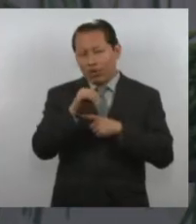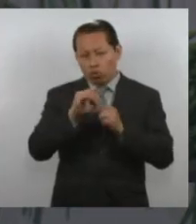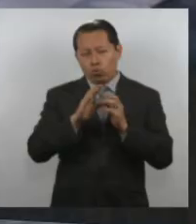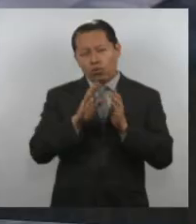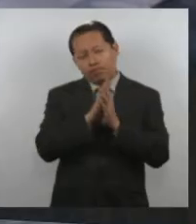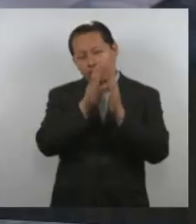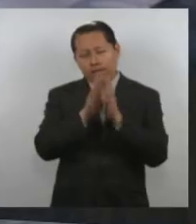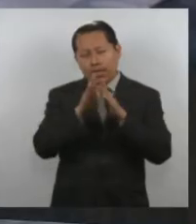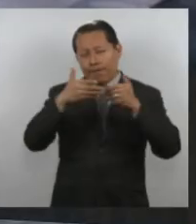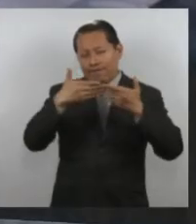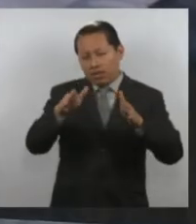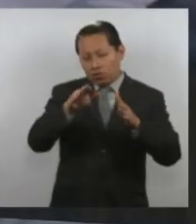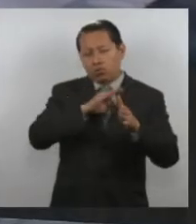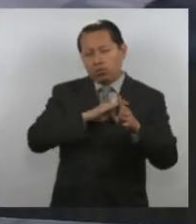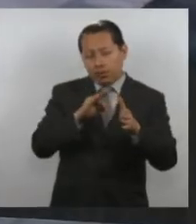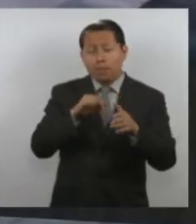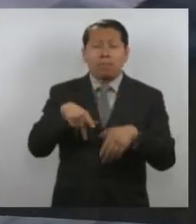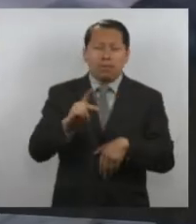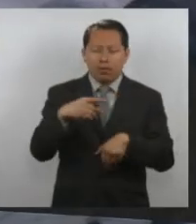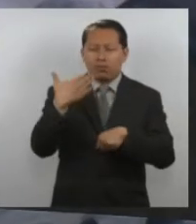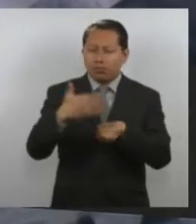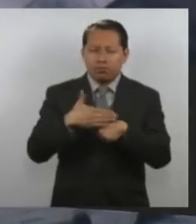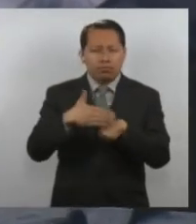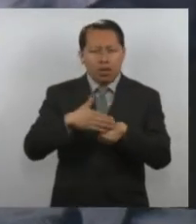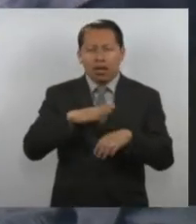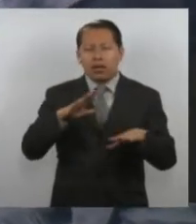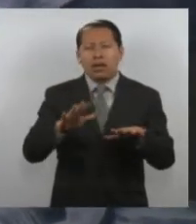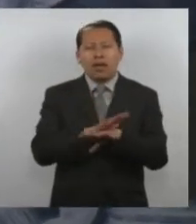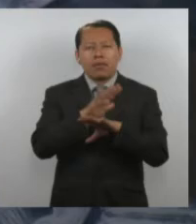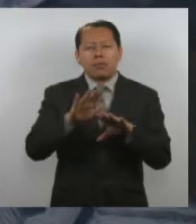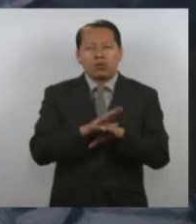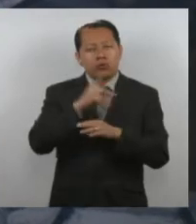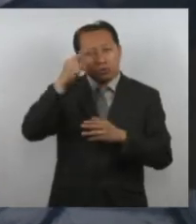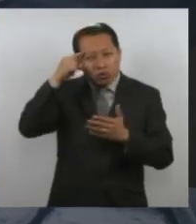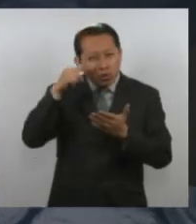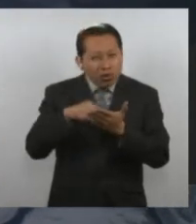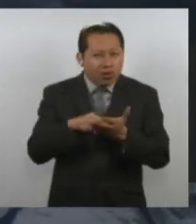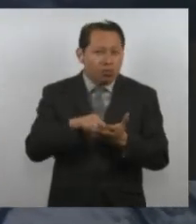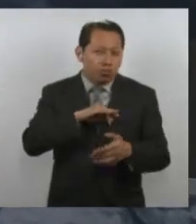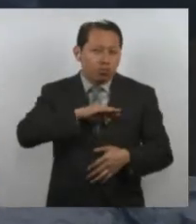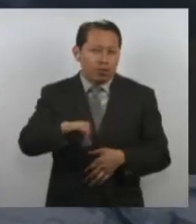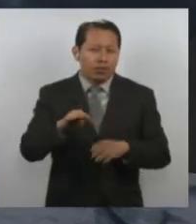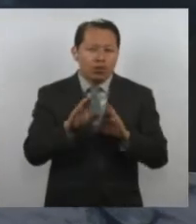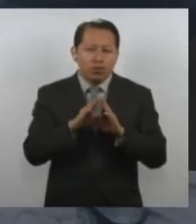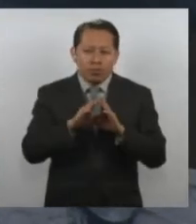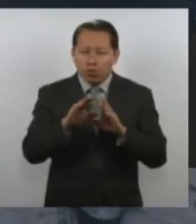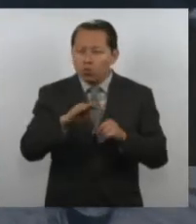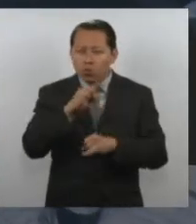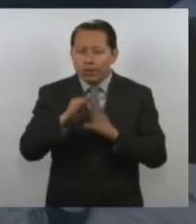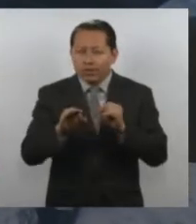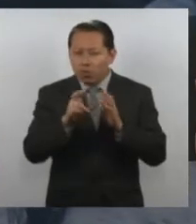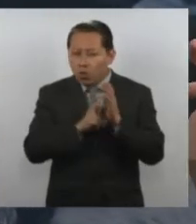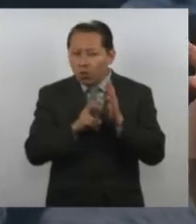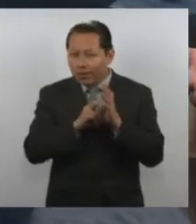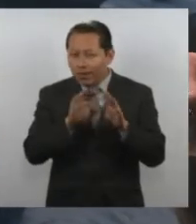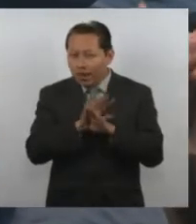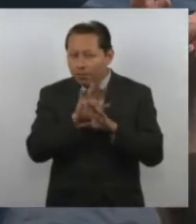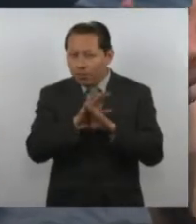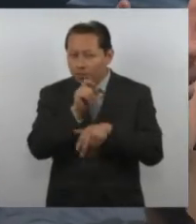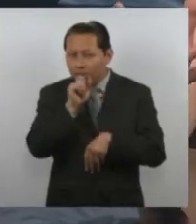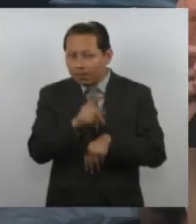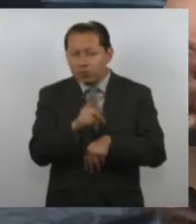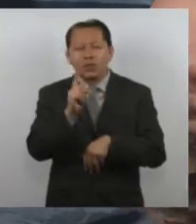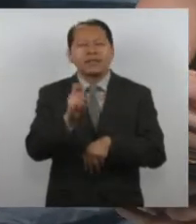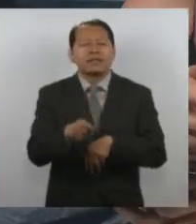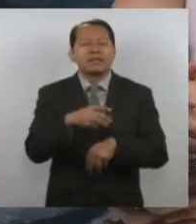de sesiones se espera que haya estos cambios. Yo creo que se van a abocar precisamente para hacer los últimos ajustes legislativos para